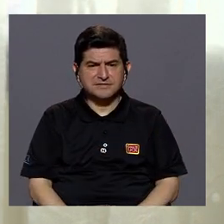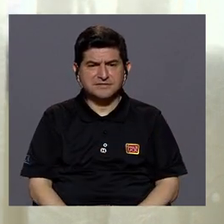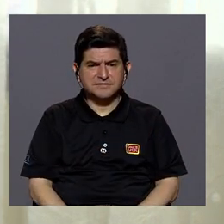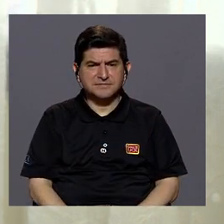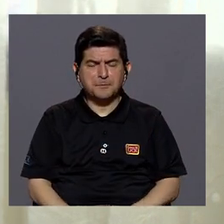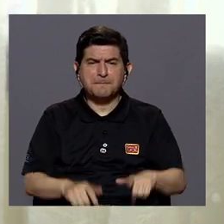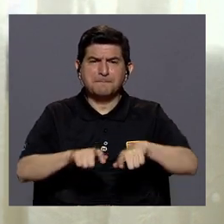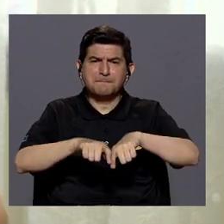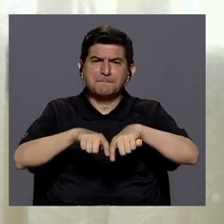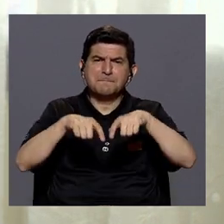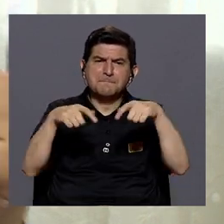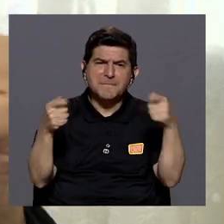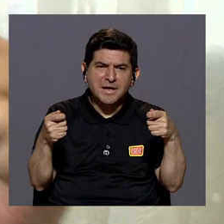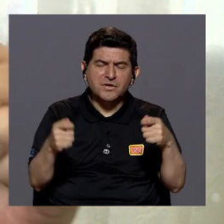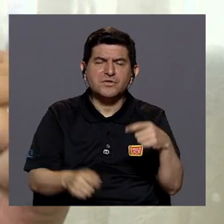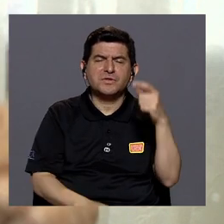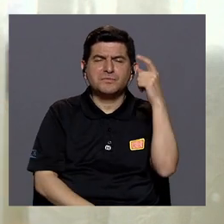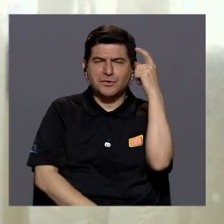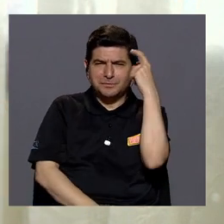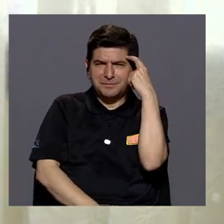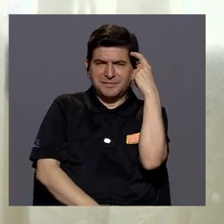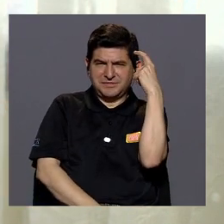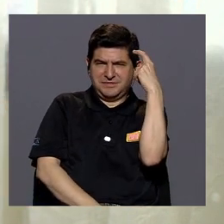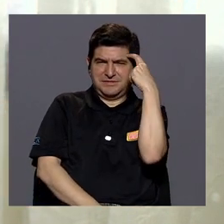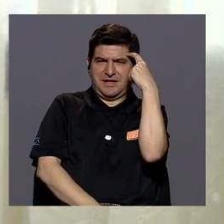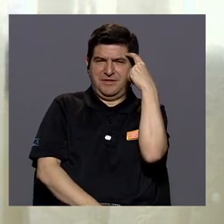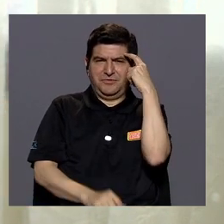era más de pensamiento.